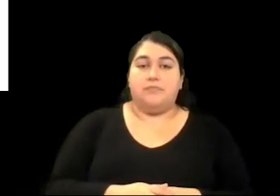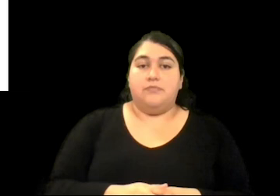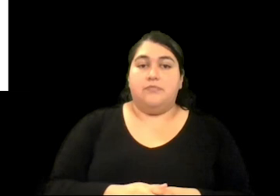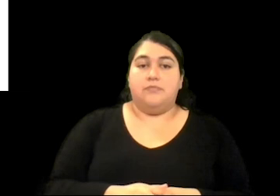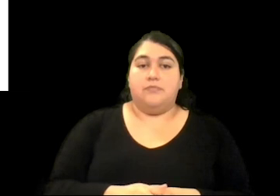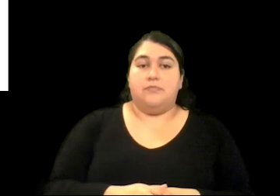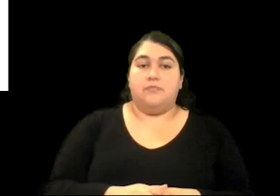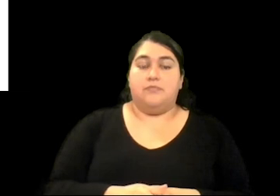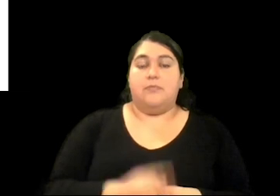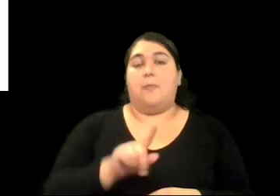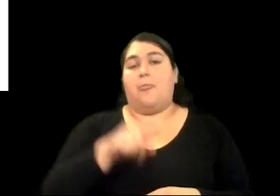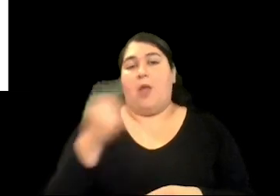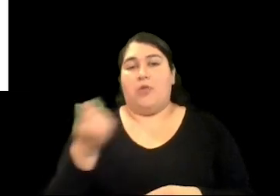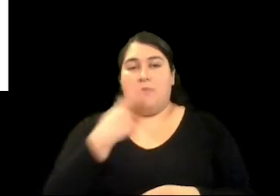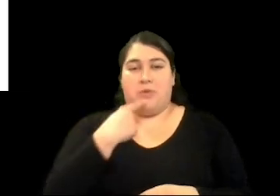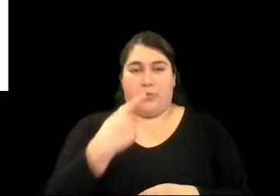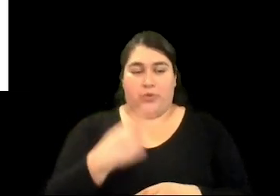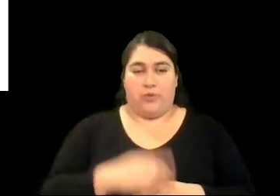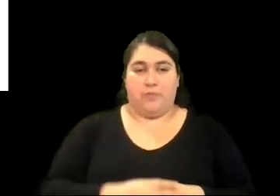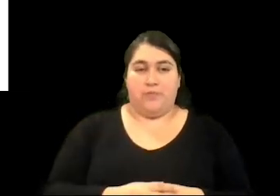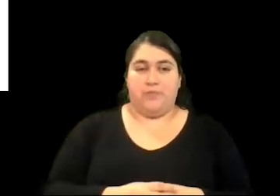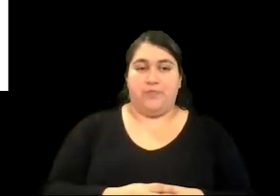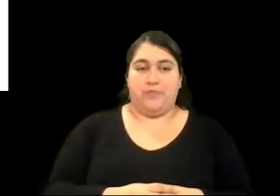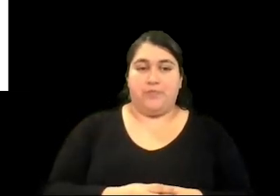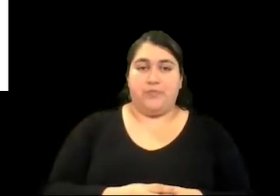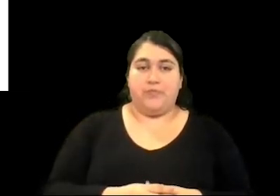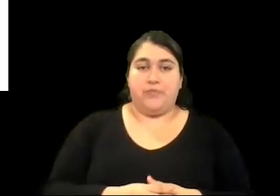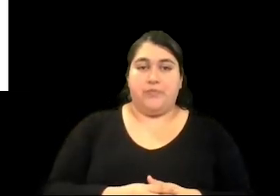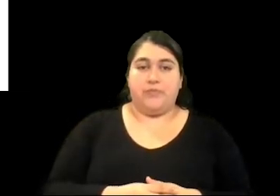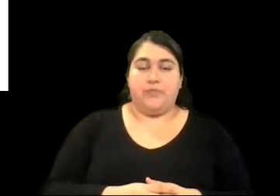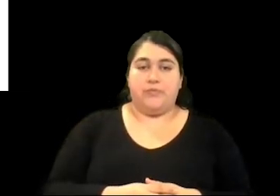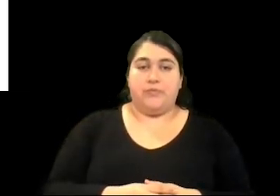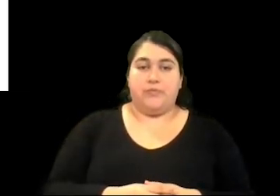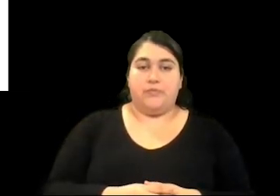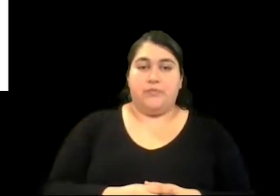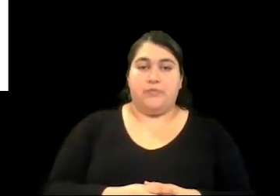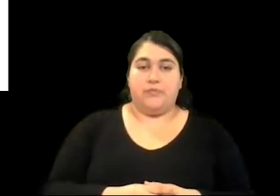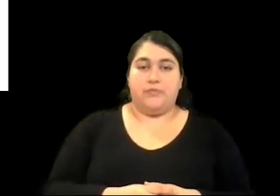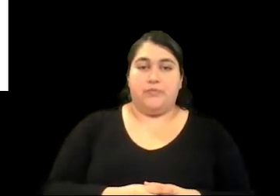Voy con otra. Espera, ahí la perdí.